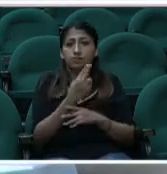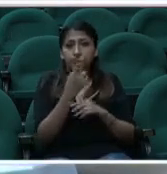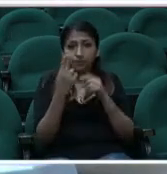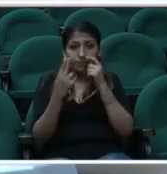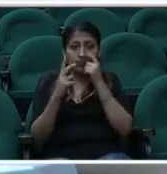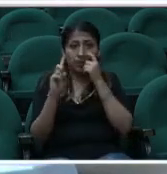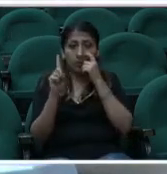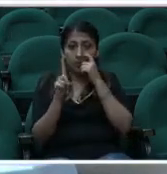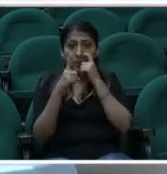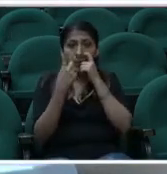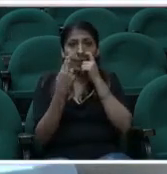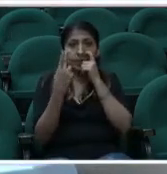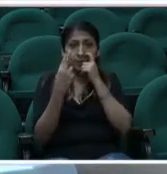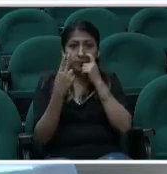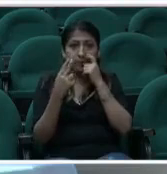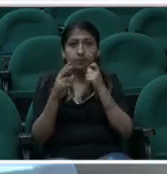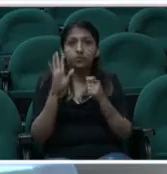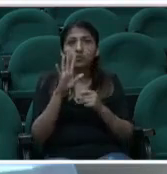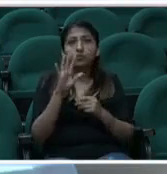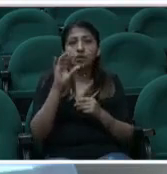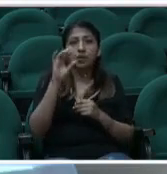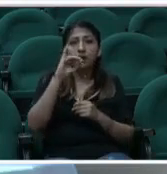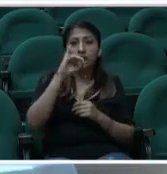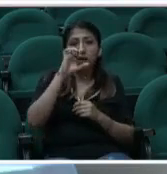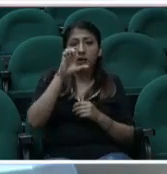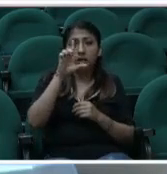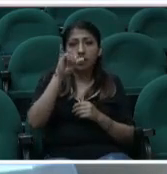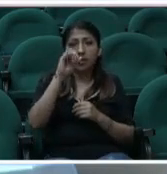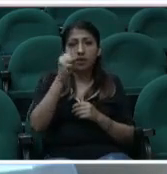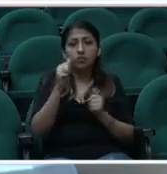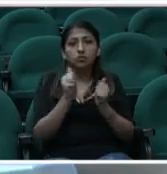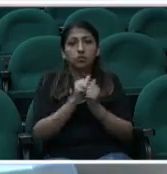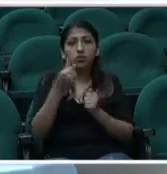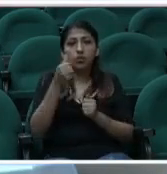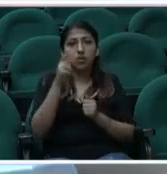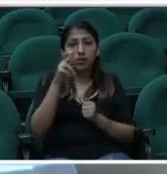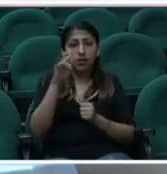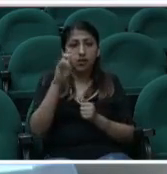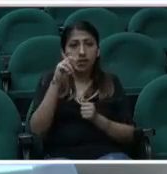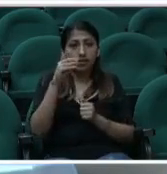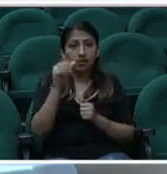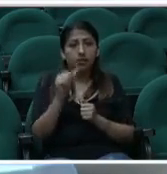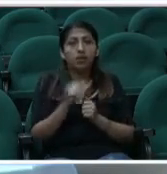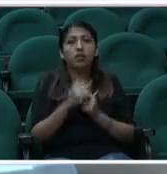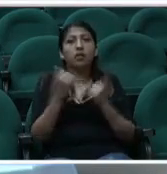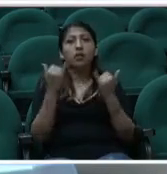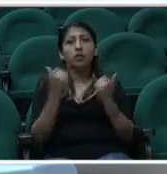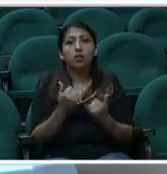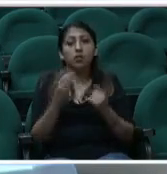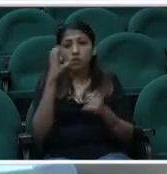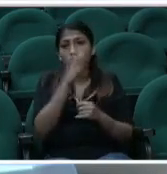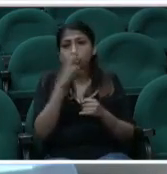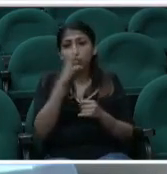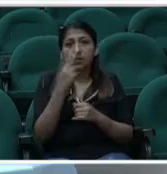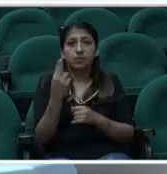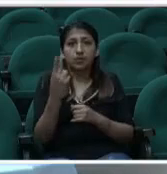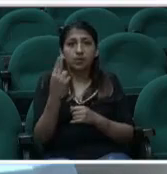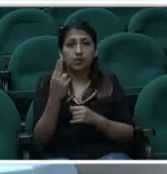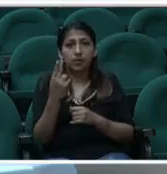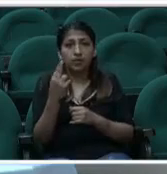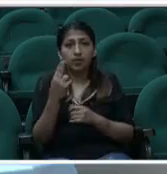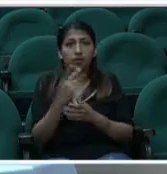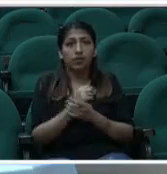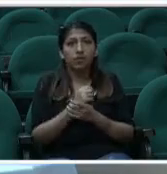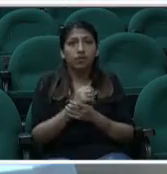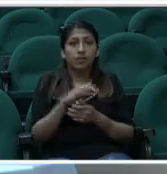la primera pareja candidato a cher o con granda si vamos ahora a buscarle la pareja y